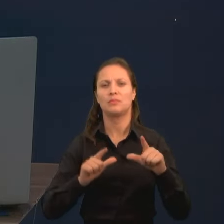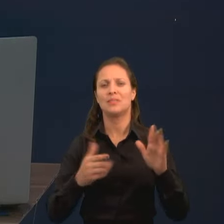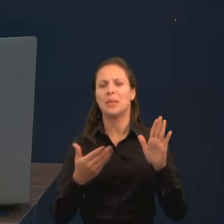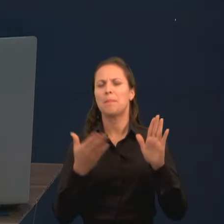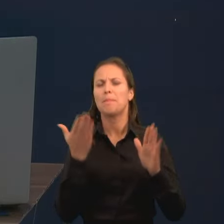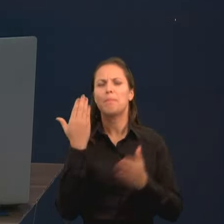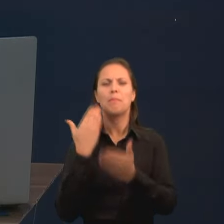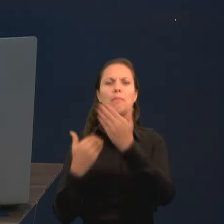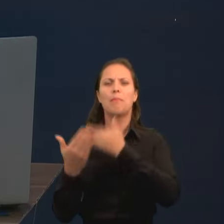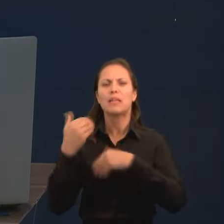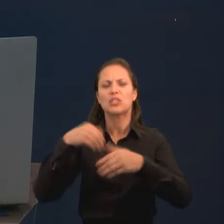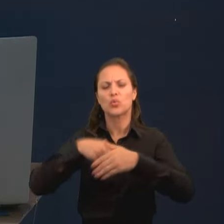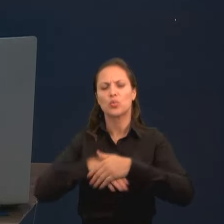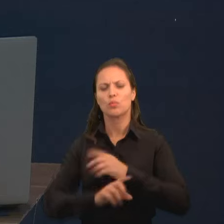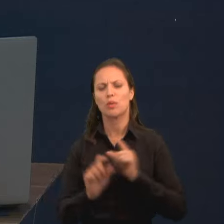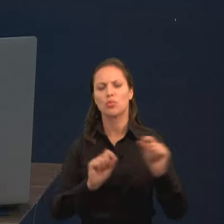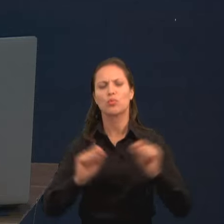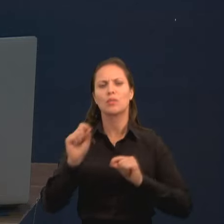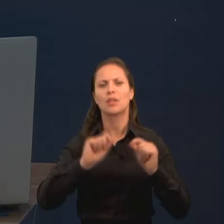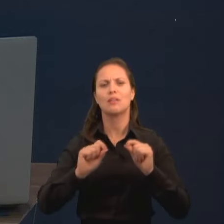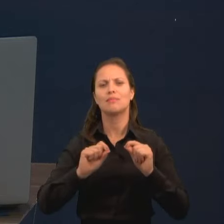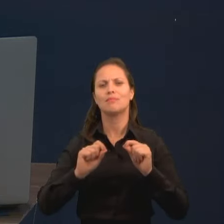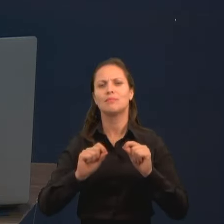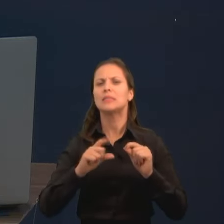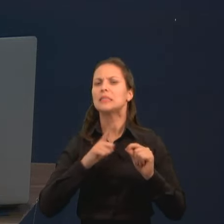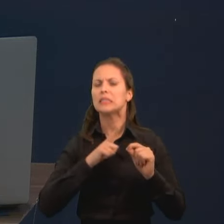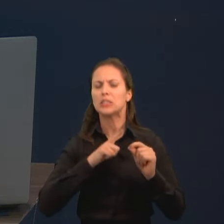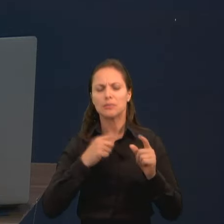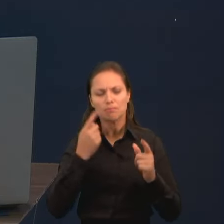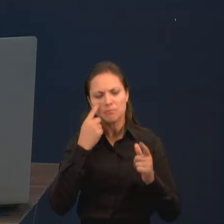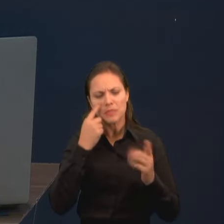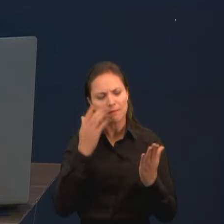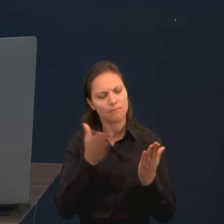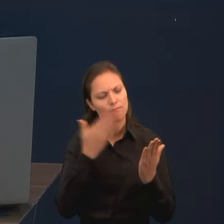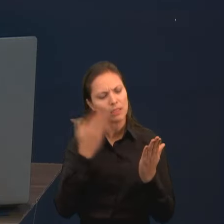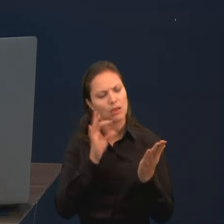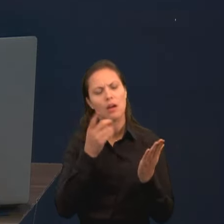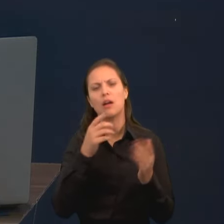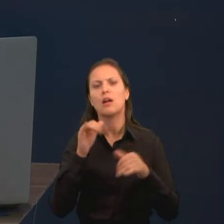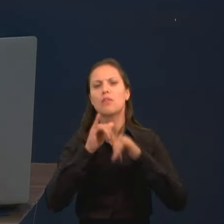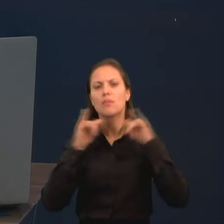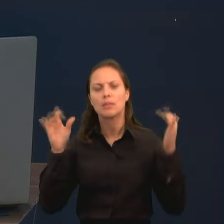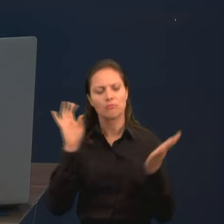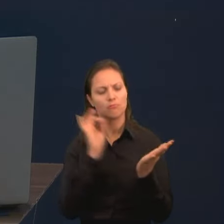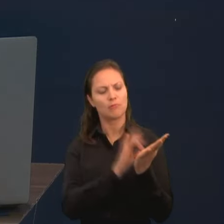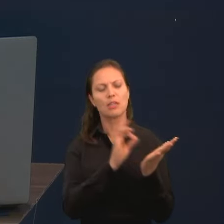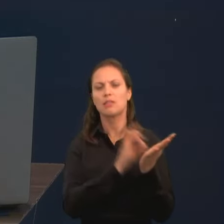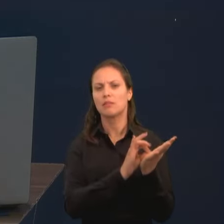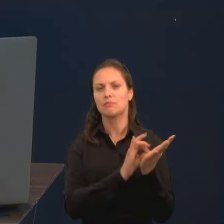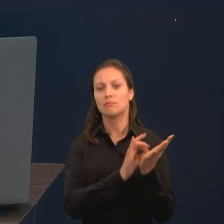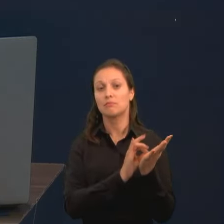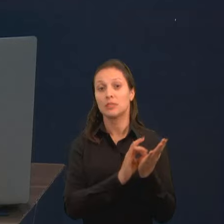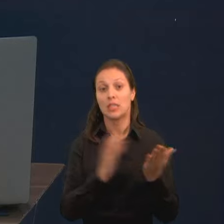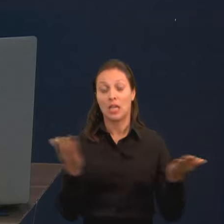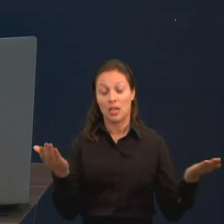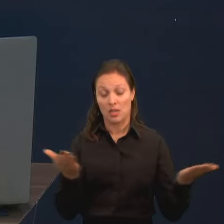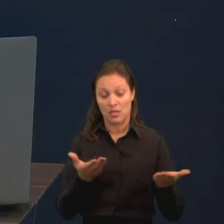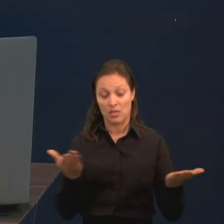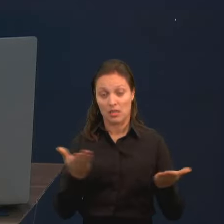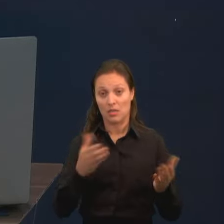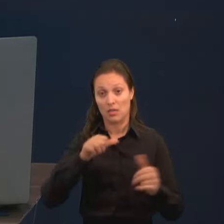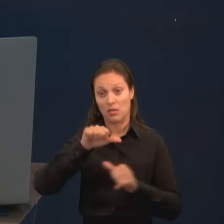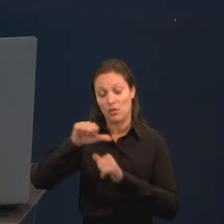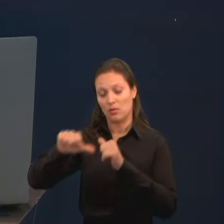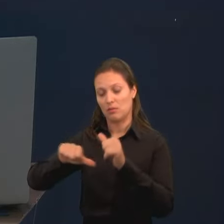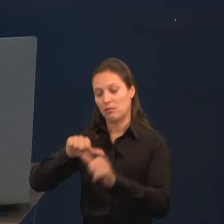periodística seria con la que estábamos acostumbrados, con criterios de verificación y de fuentes, sino que el